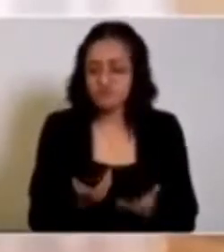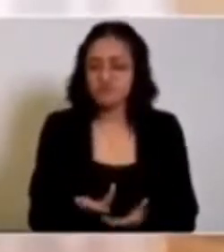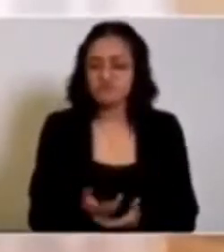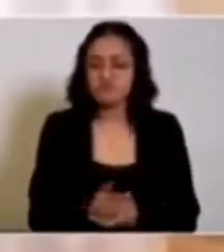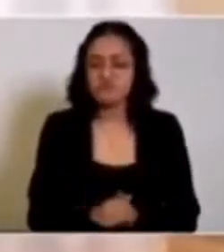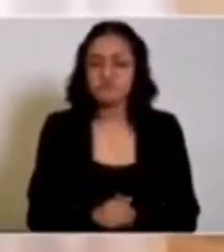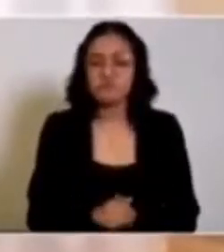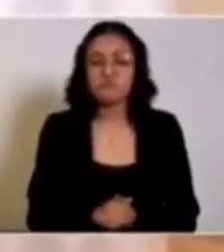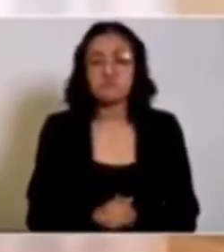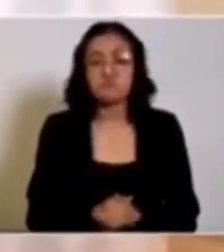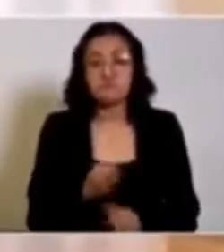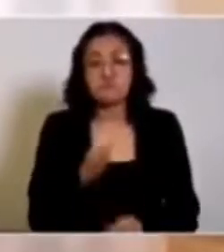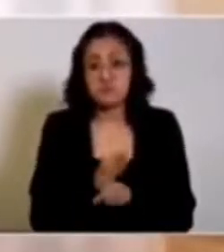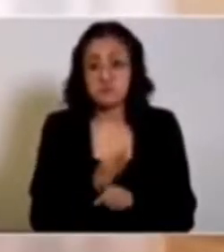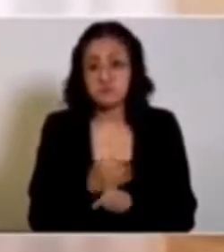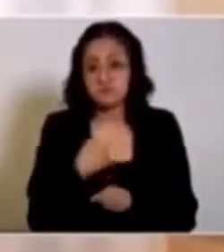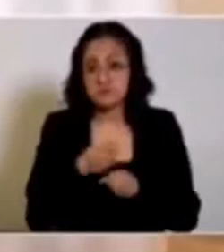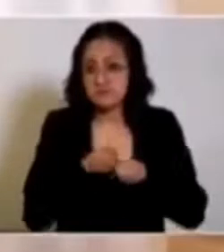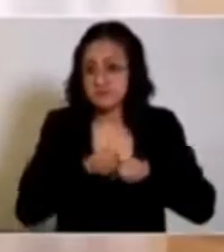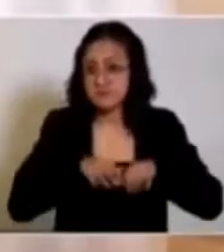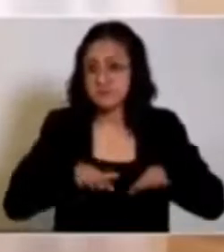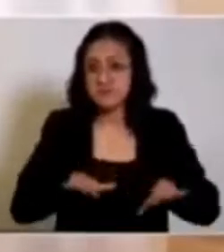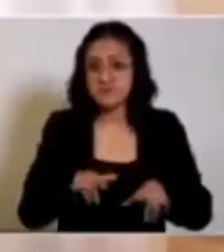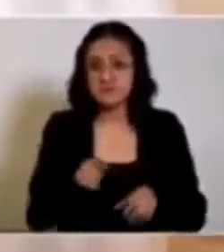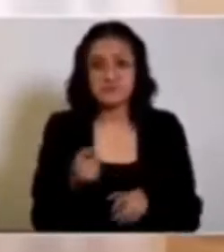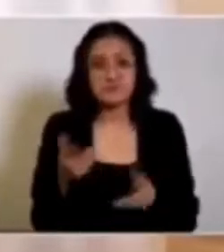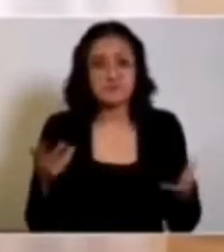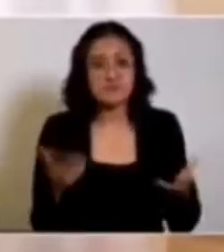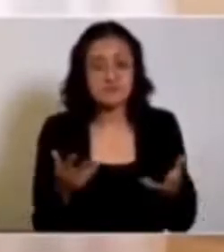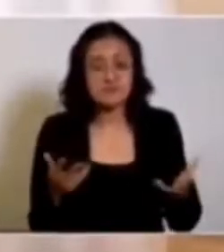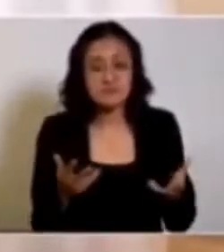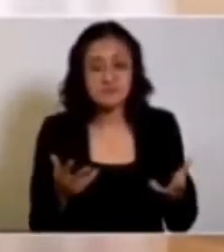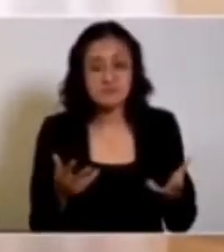si este anuncio genera